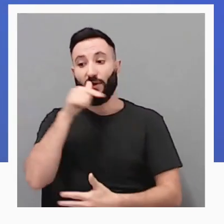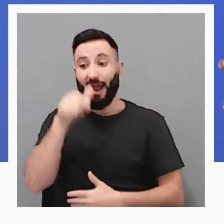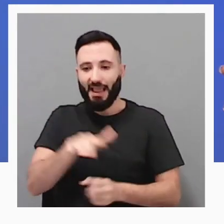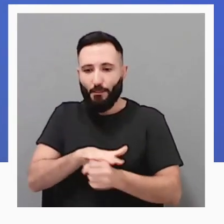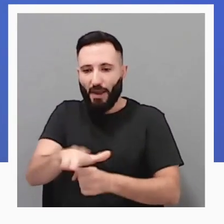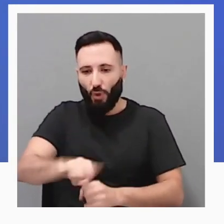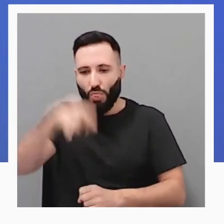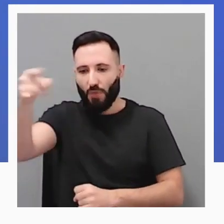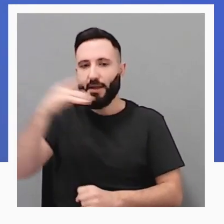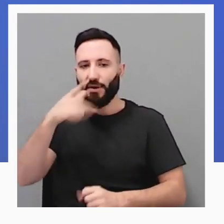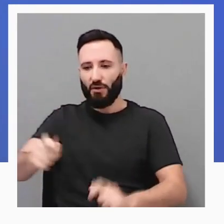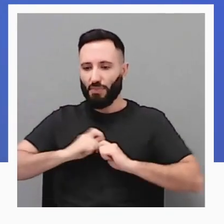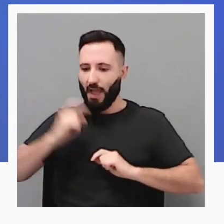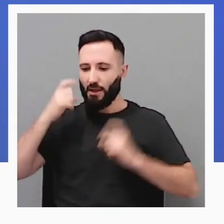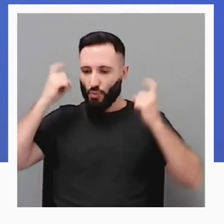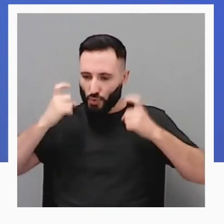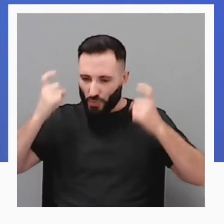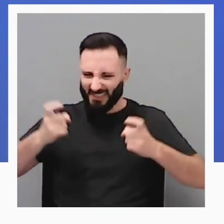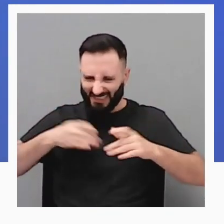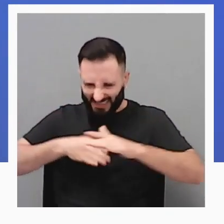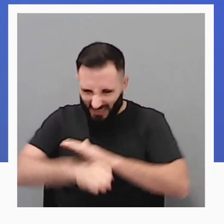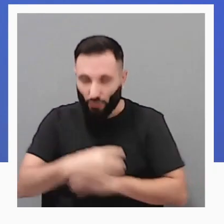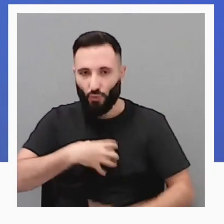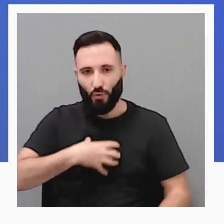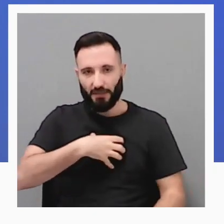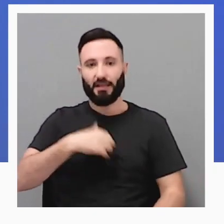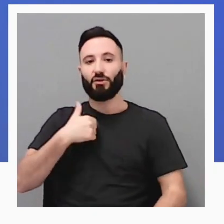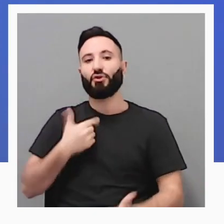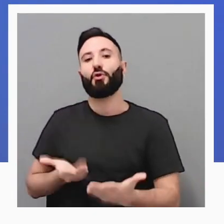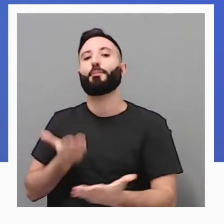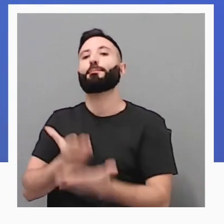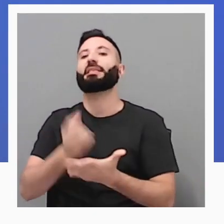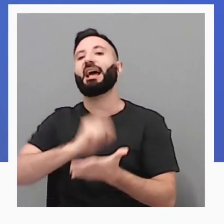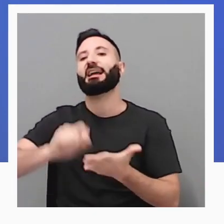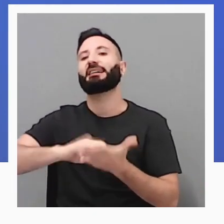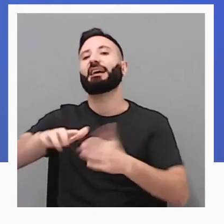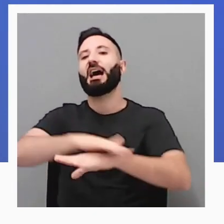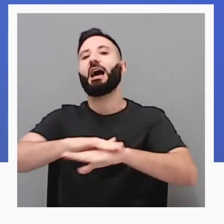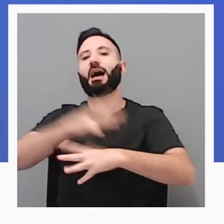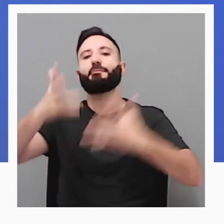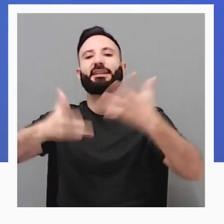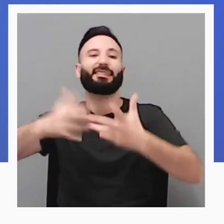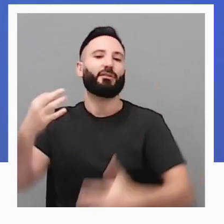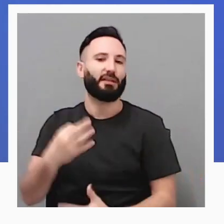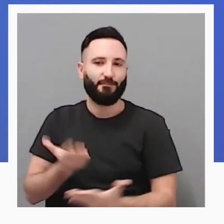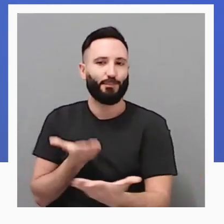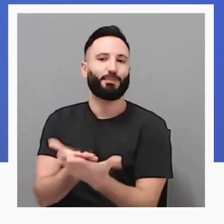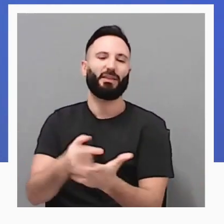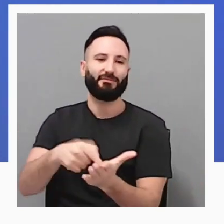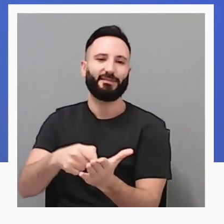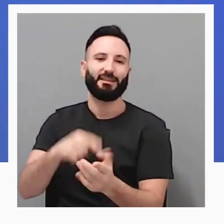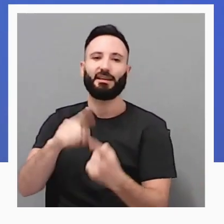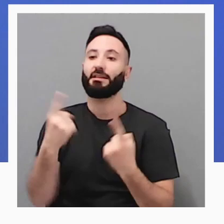es donde más nos cuesta entrar. Entonces, ¿qué le pediría en mi carta a los Reyes Magos a la Administración? Le pediría más